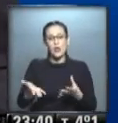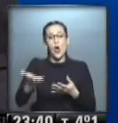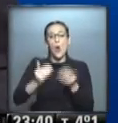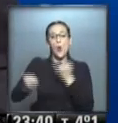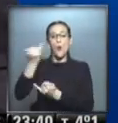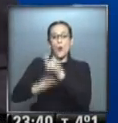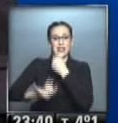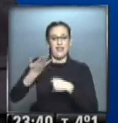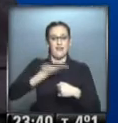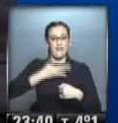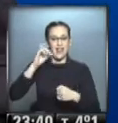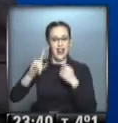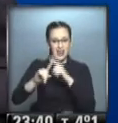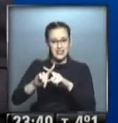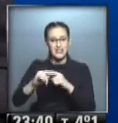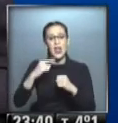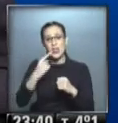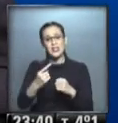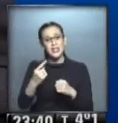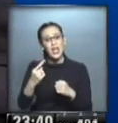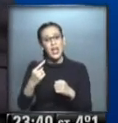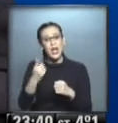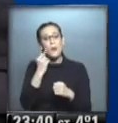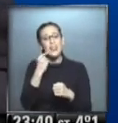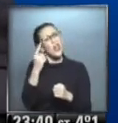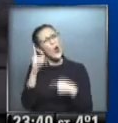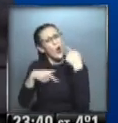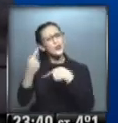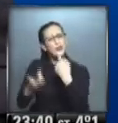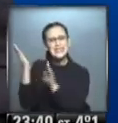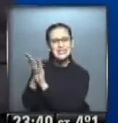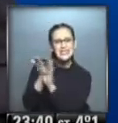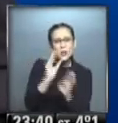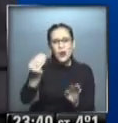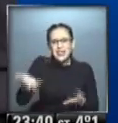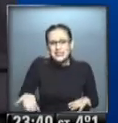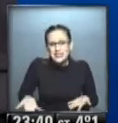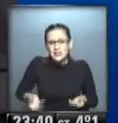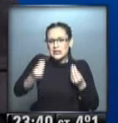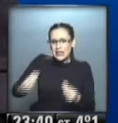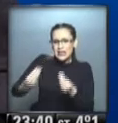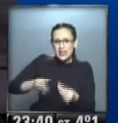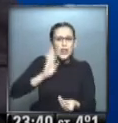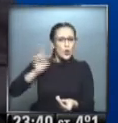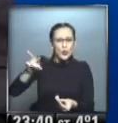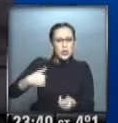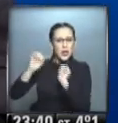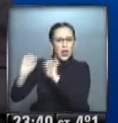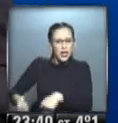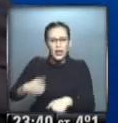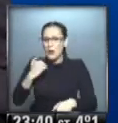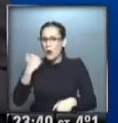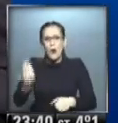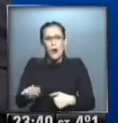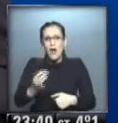recién. Kerry dijo, vamos a seguir espiando a Brasil. La impunidad de Estados Unidos es increíble. Están